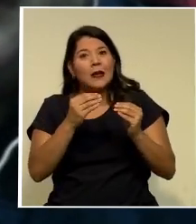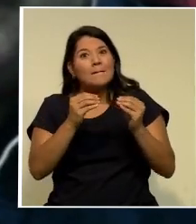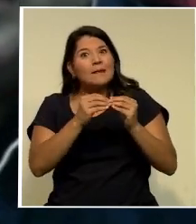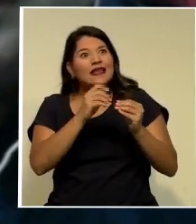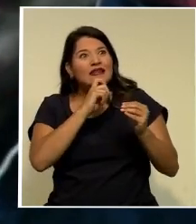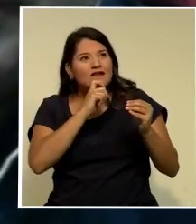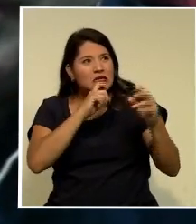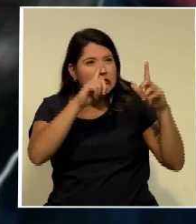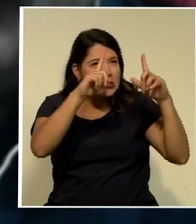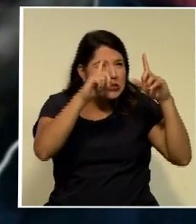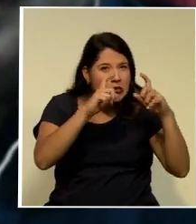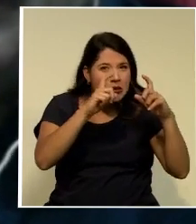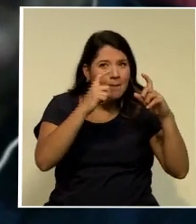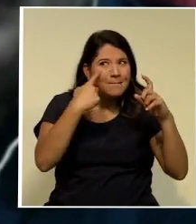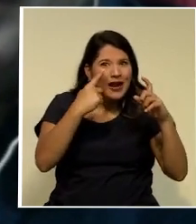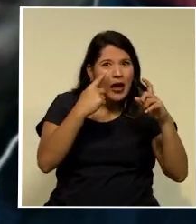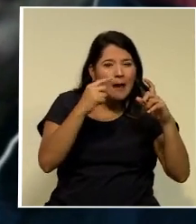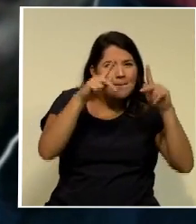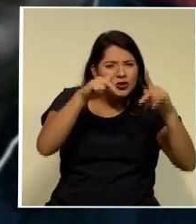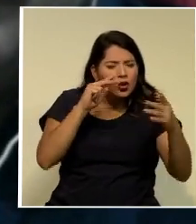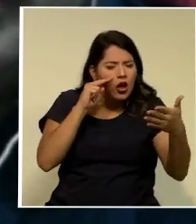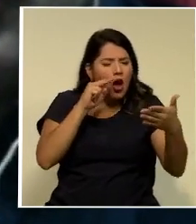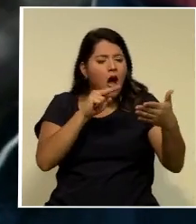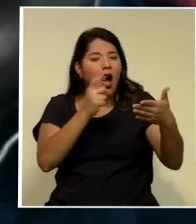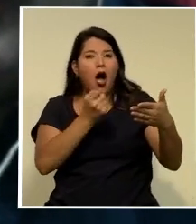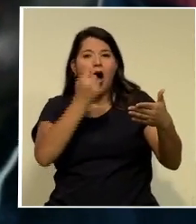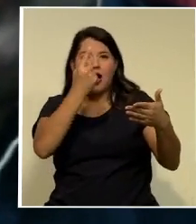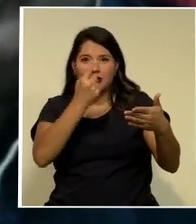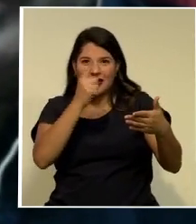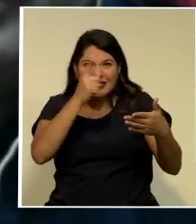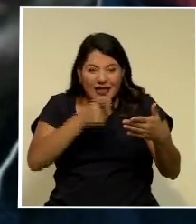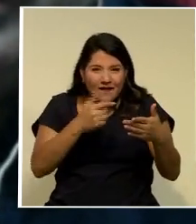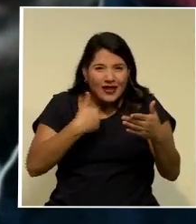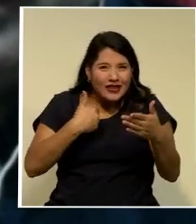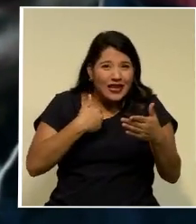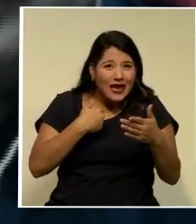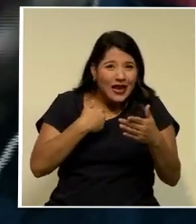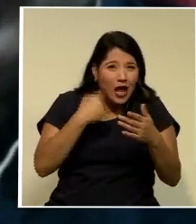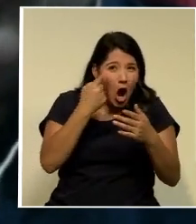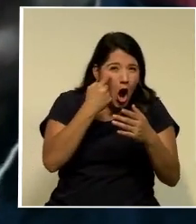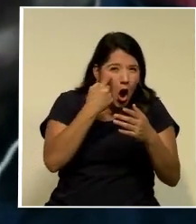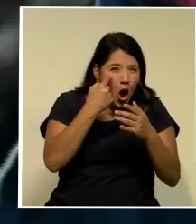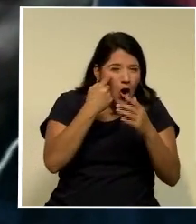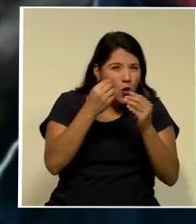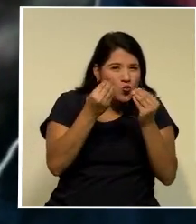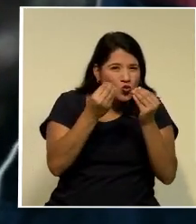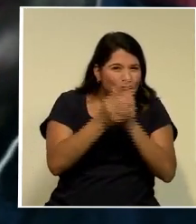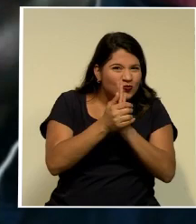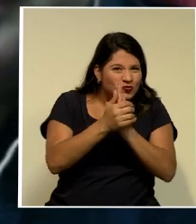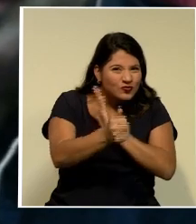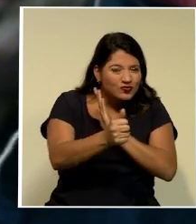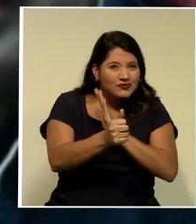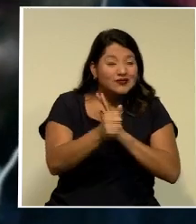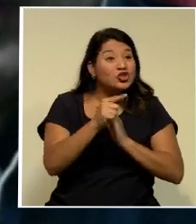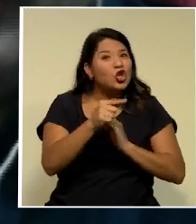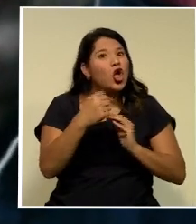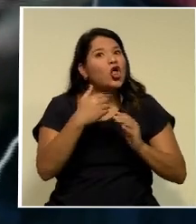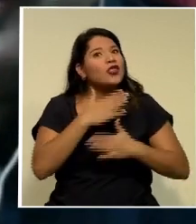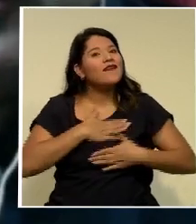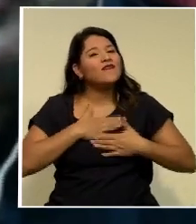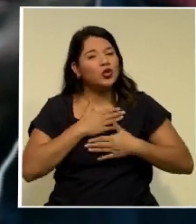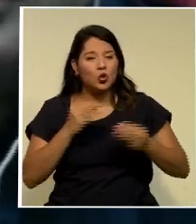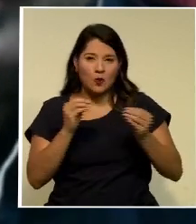tener mucha intuición, tener muy agudo el ojo, ¿verdad? Eso lo disfruto más. A pesar de que con las